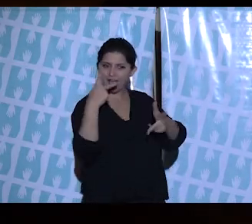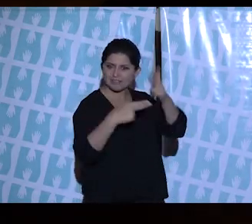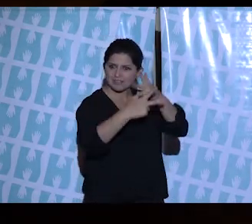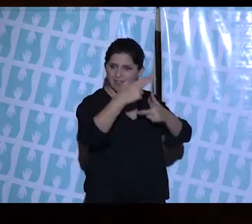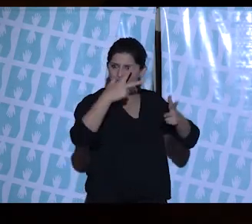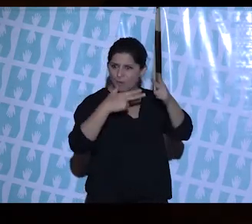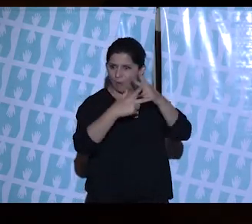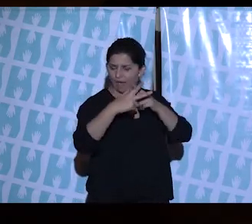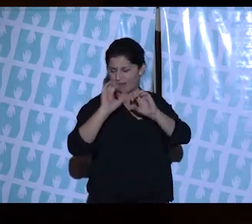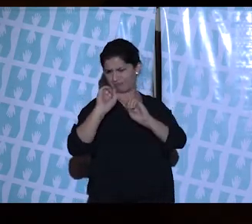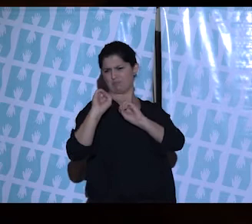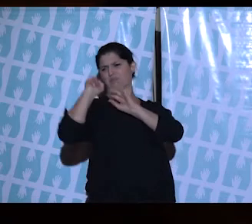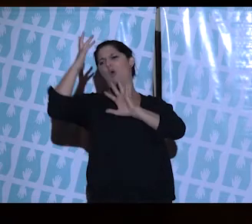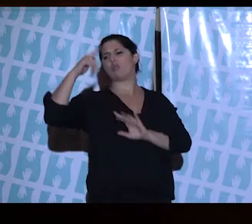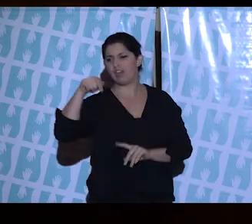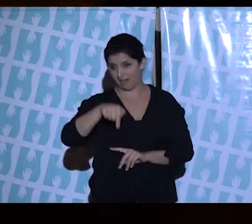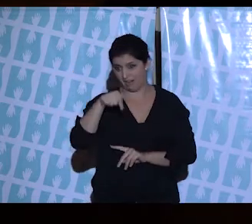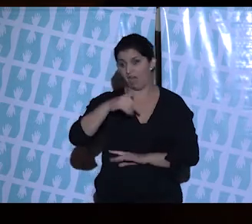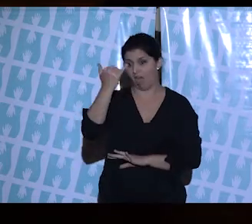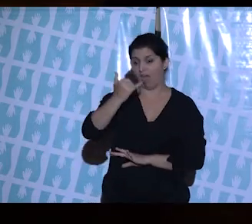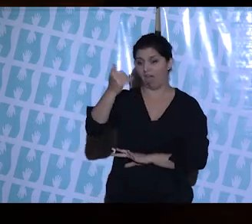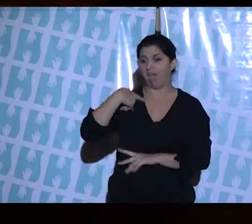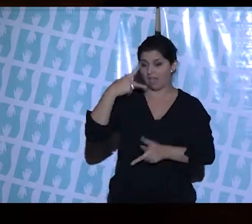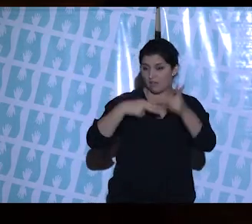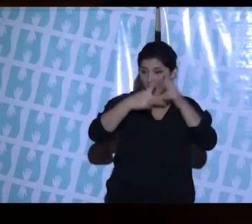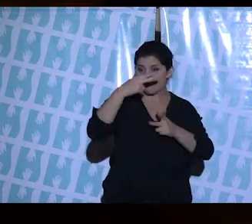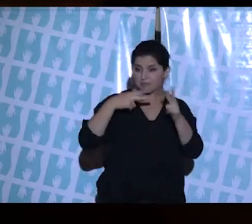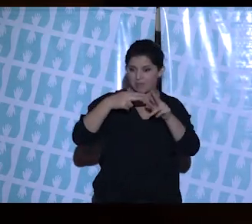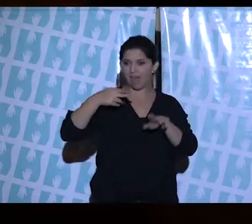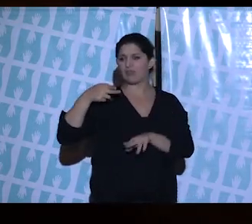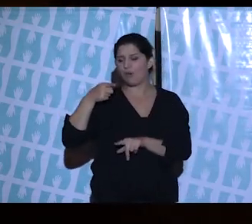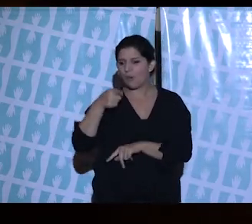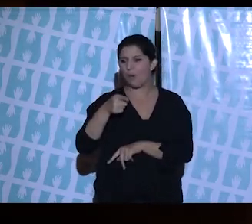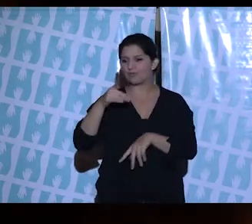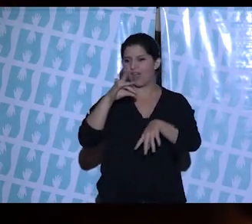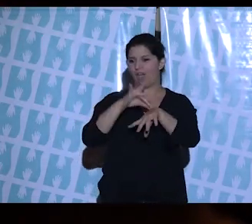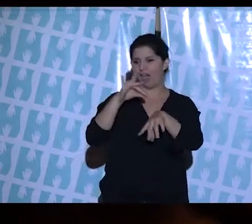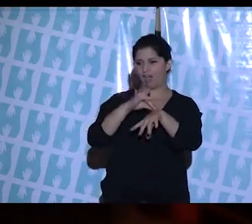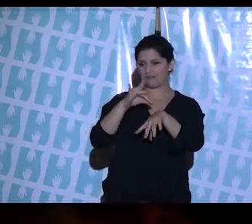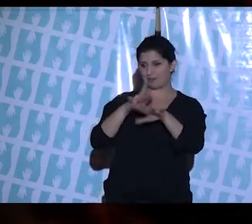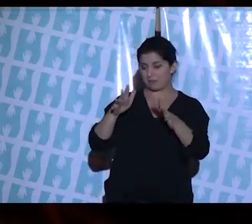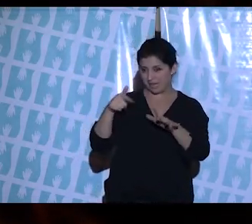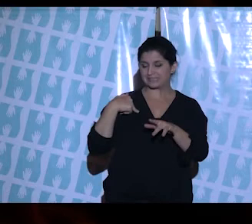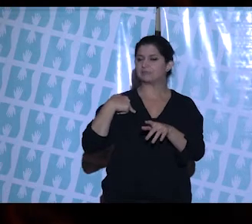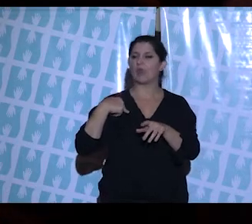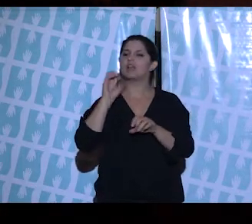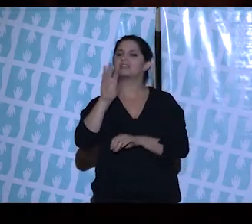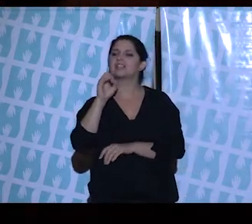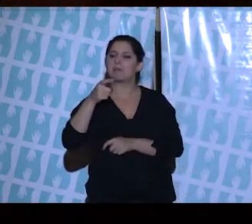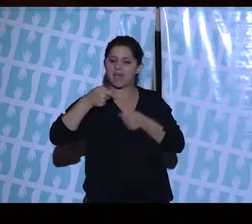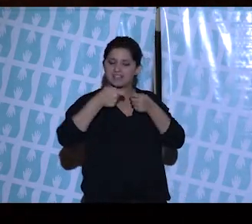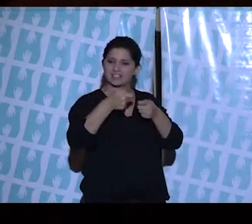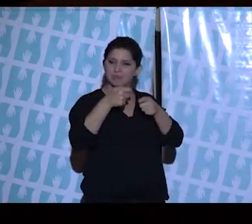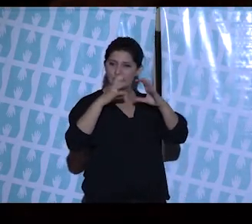avanzada que existe en la actualidad para la enfermedad de Parkinson, que se llama estimulación cerebral profunda.